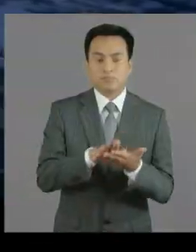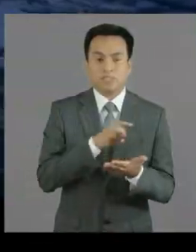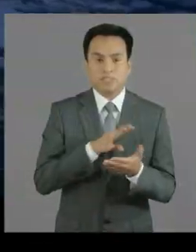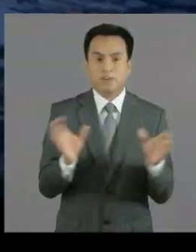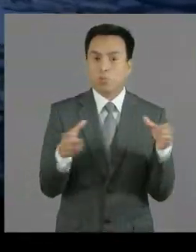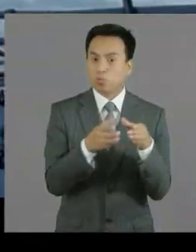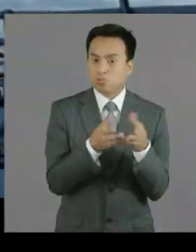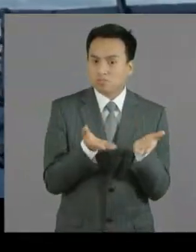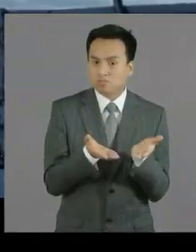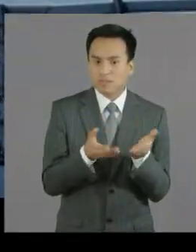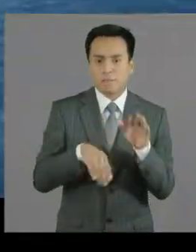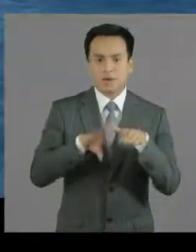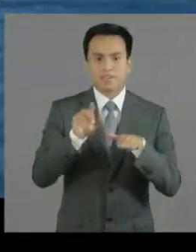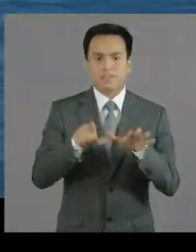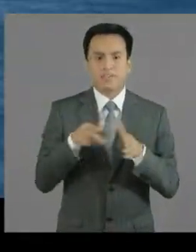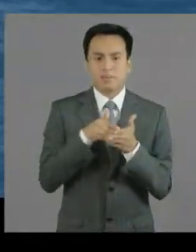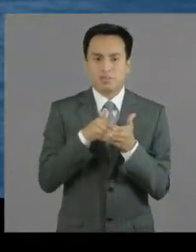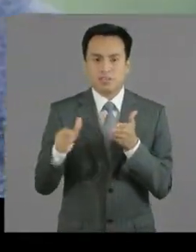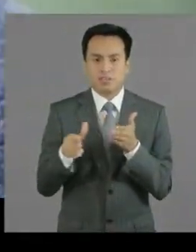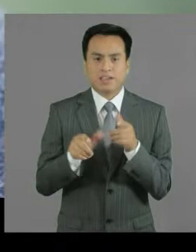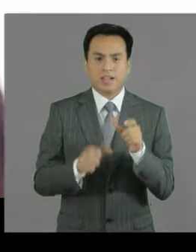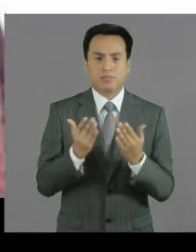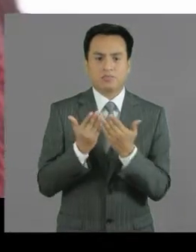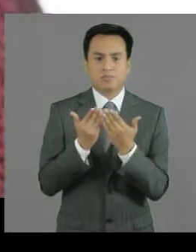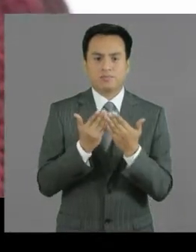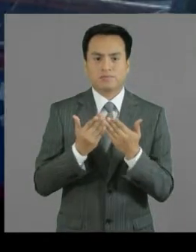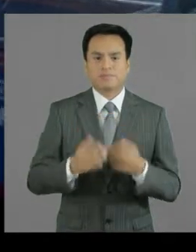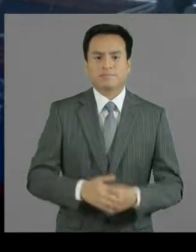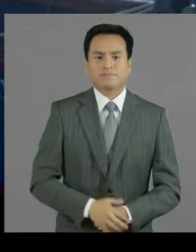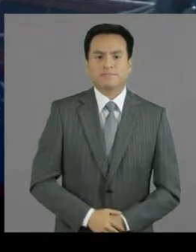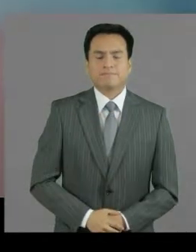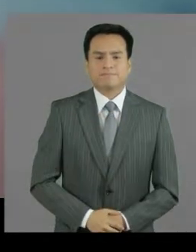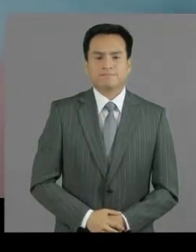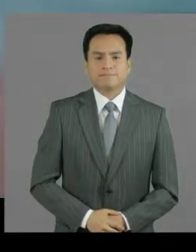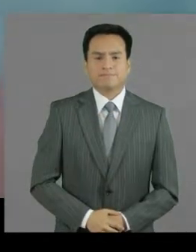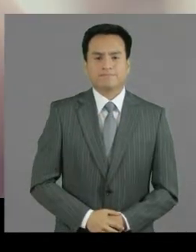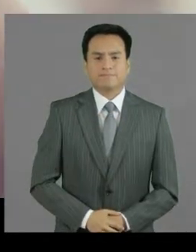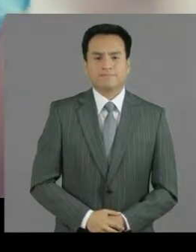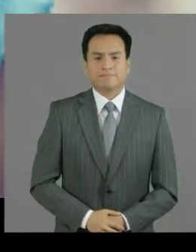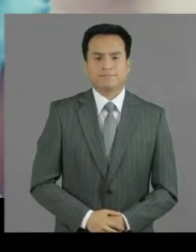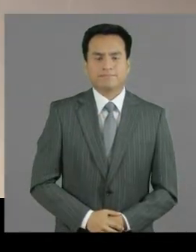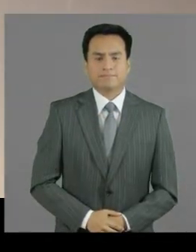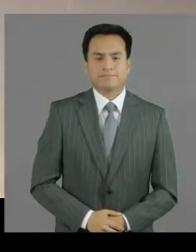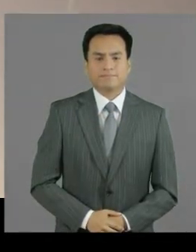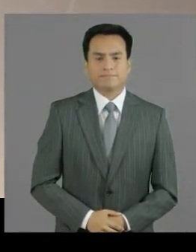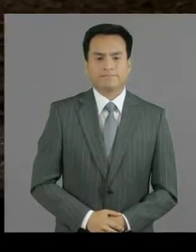Si Chile fuera un curso, seríamos más de 17 millones de alumnos.